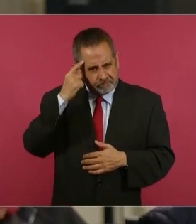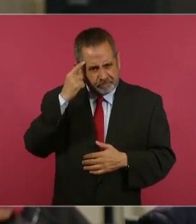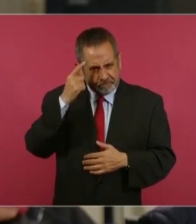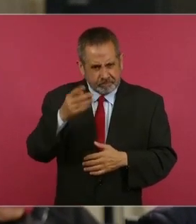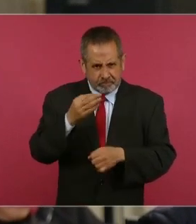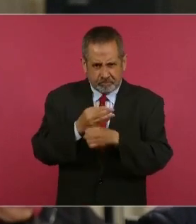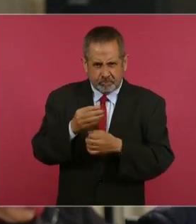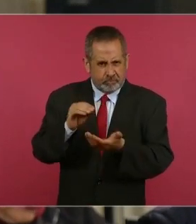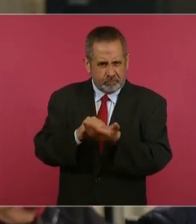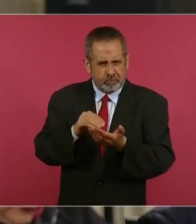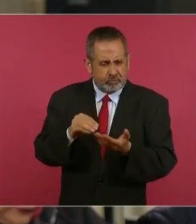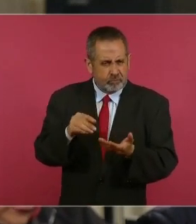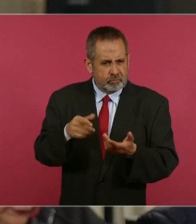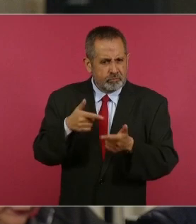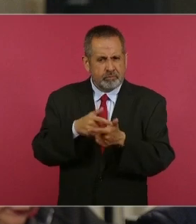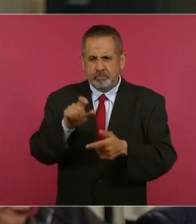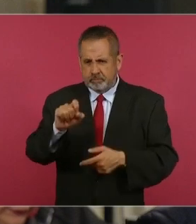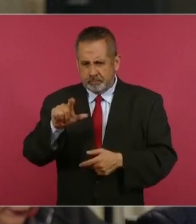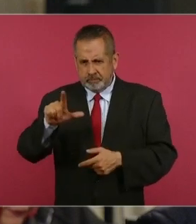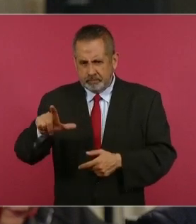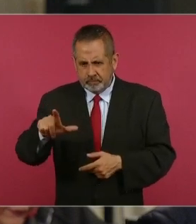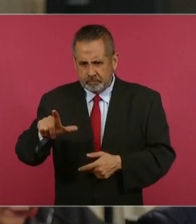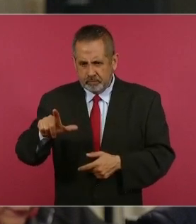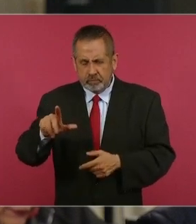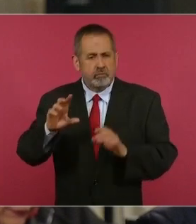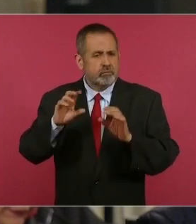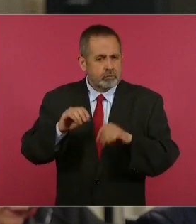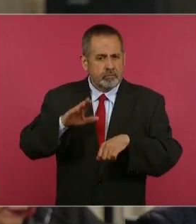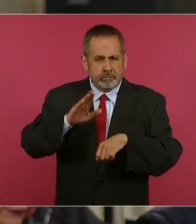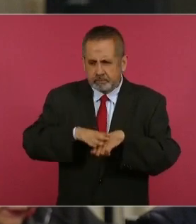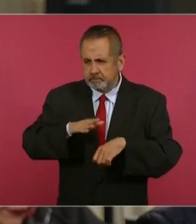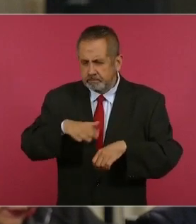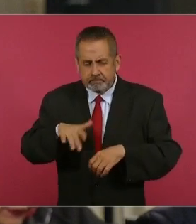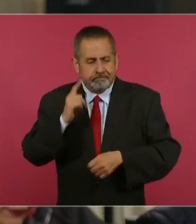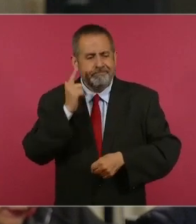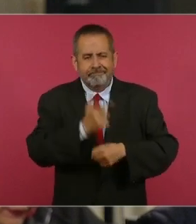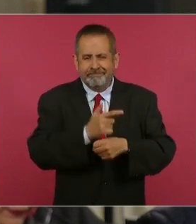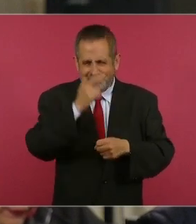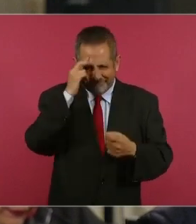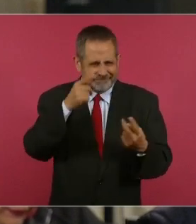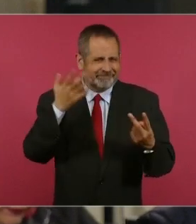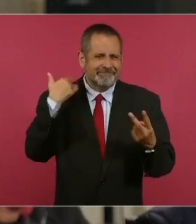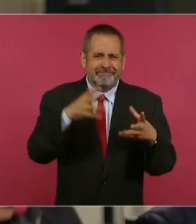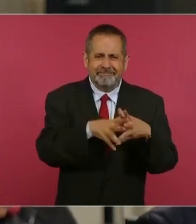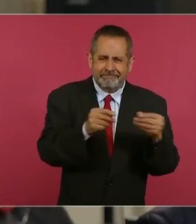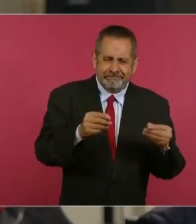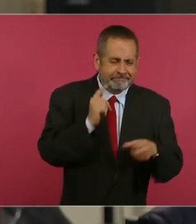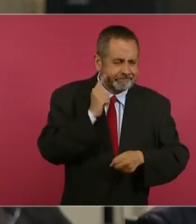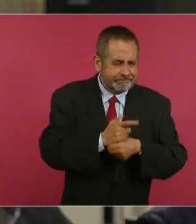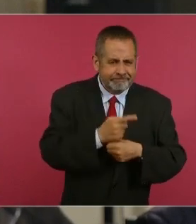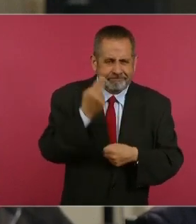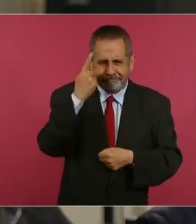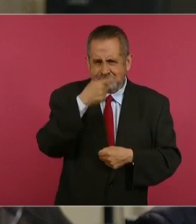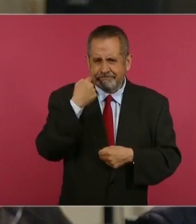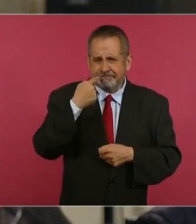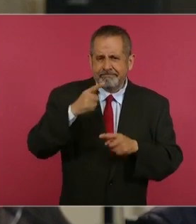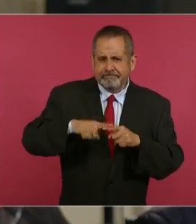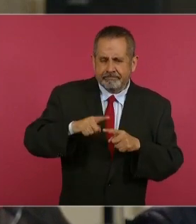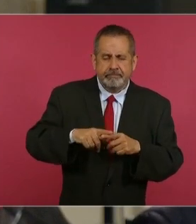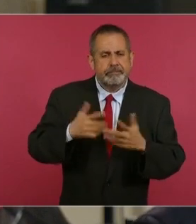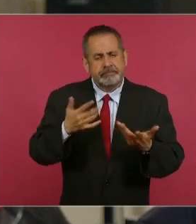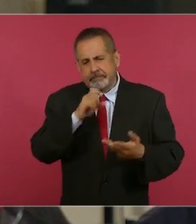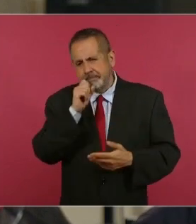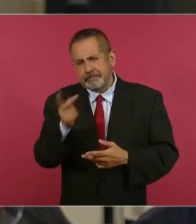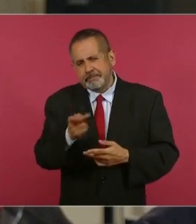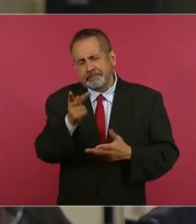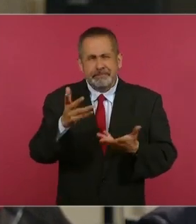esta cifra, son 27 los fallecidos, ya se avanzó con la identificación de las personas, y también preguntarle, para dimensionar